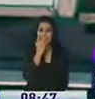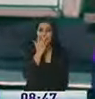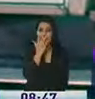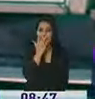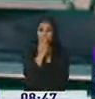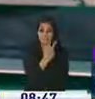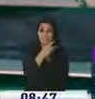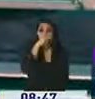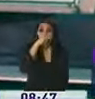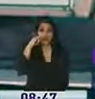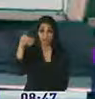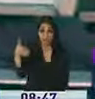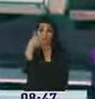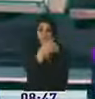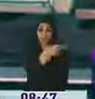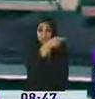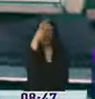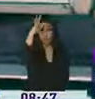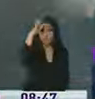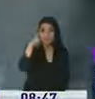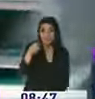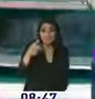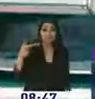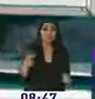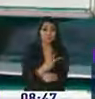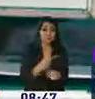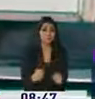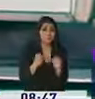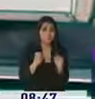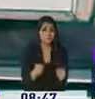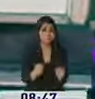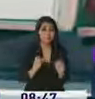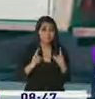estado crítico en el Sanatorio Infantil Francisco de Casa Bustamante.